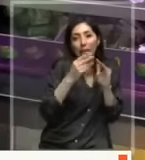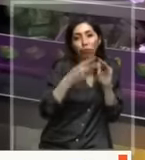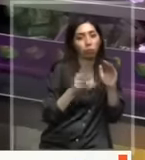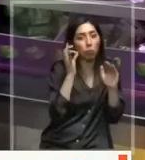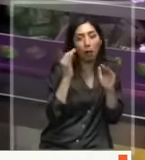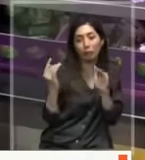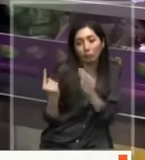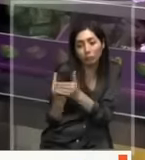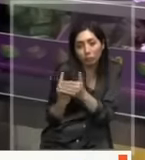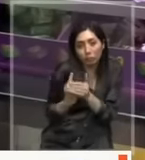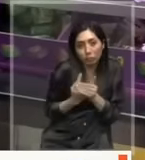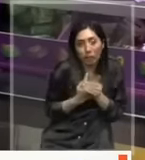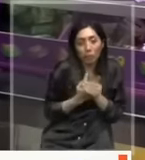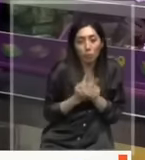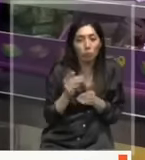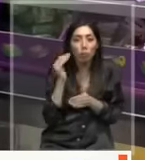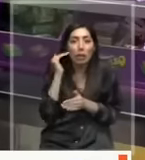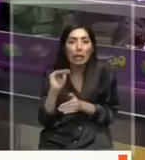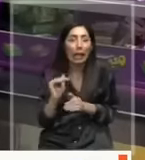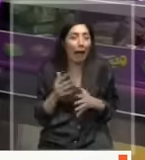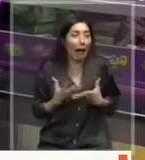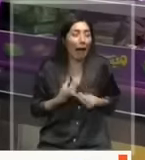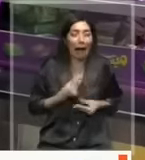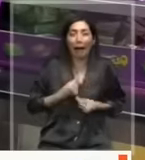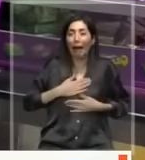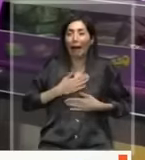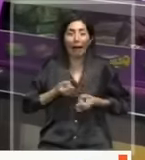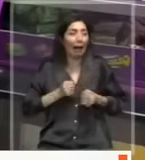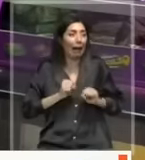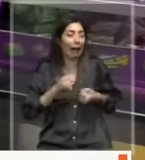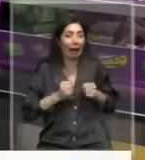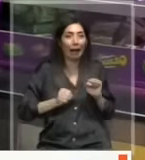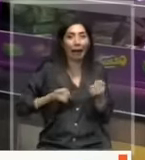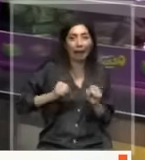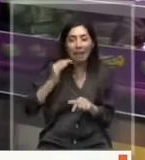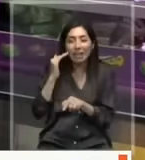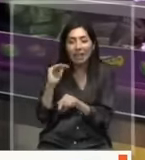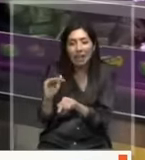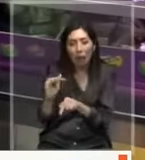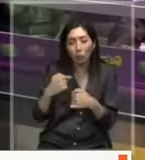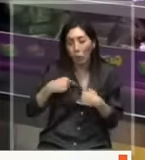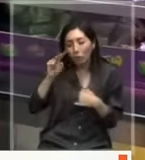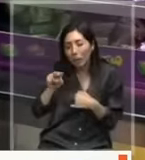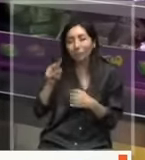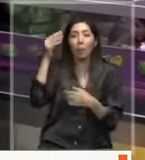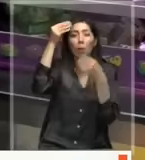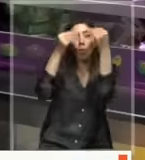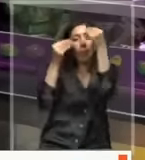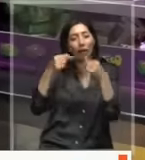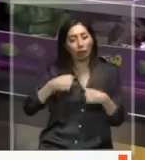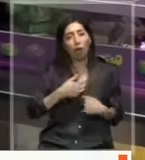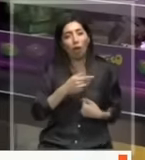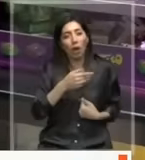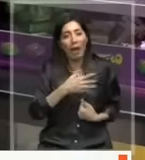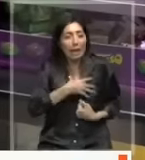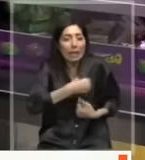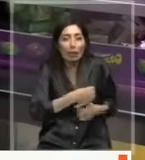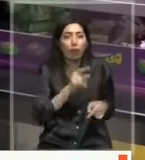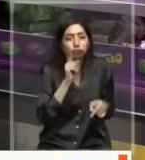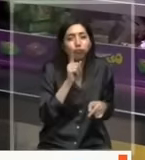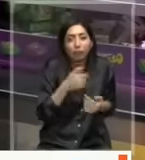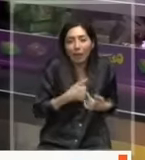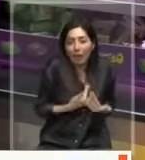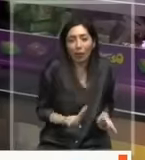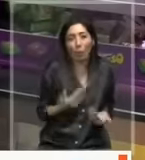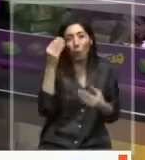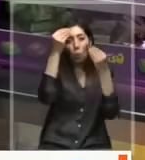que iba atemorizada, muy nerviosa, todo. Y uno también preocupada porque yo soy mamá, mi hija también viene al negocio,